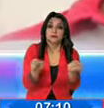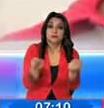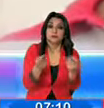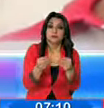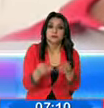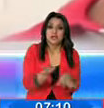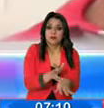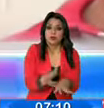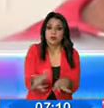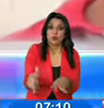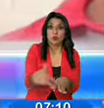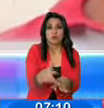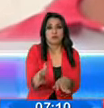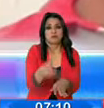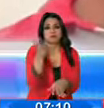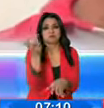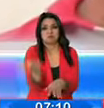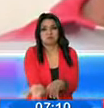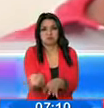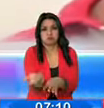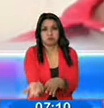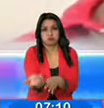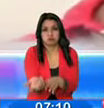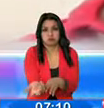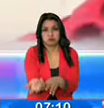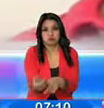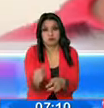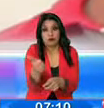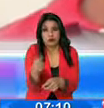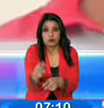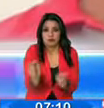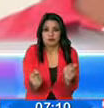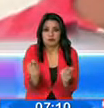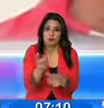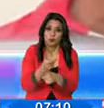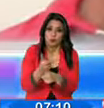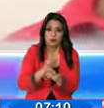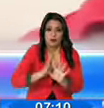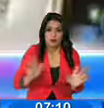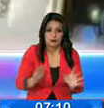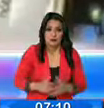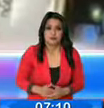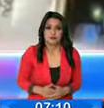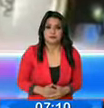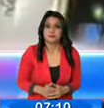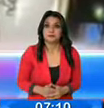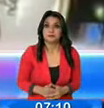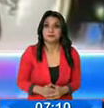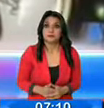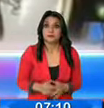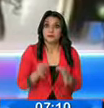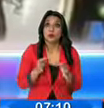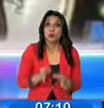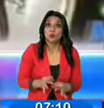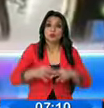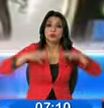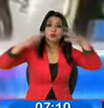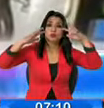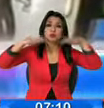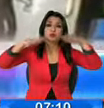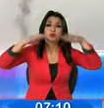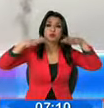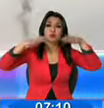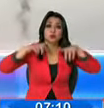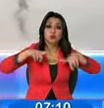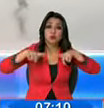la curva y ya se ha venido para no coger otro carro y ha venido y ha dado ahí. A esa hora, una ligera lluvia caía sobre la